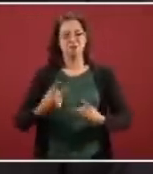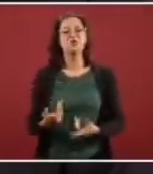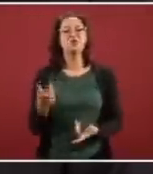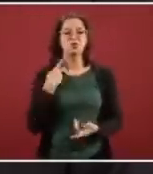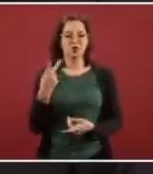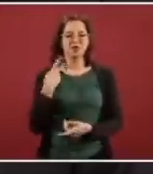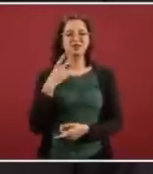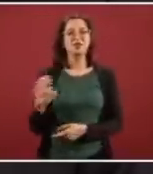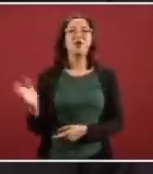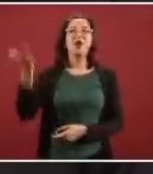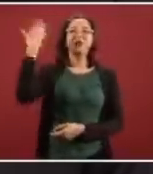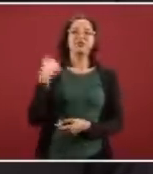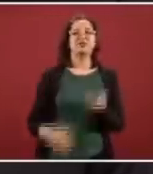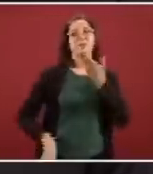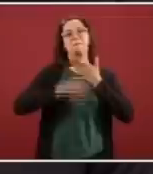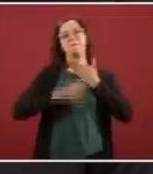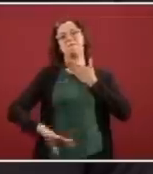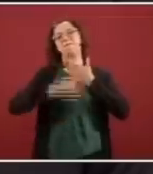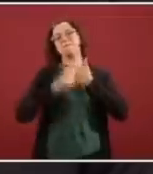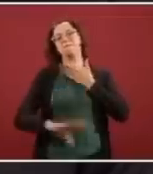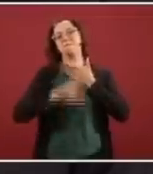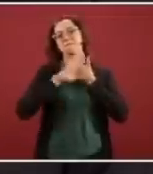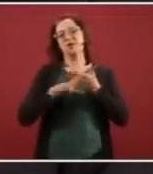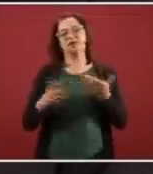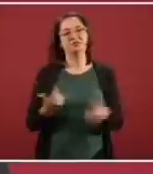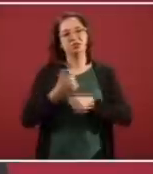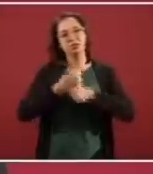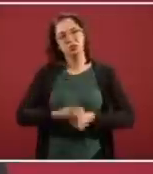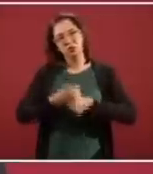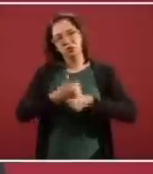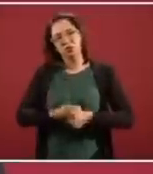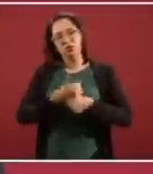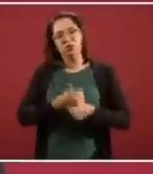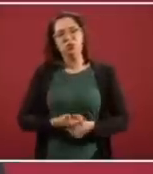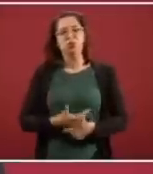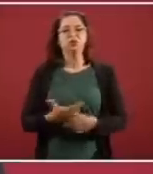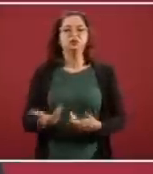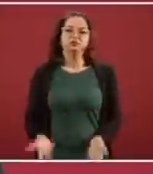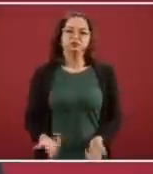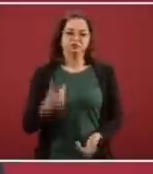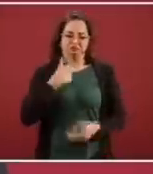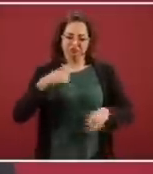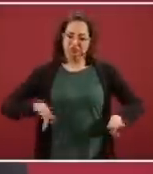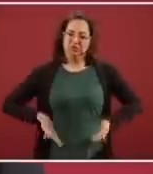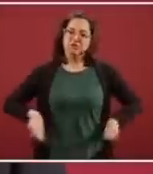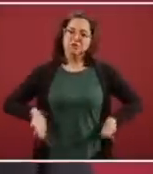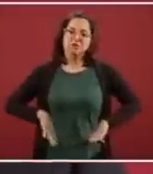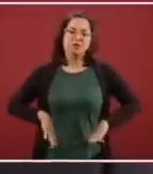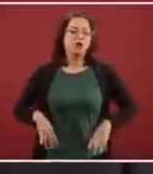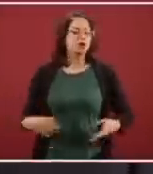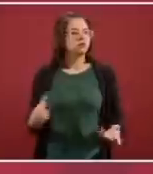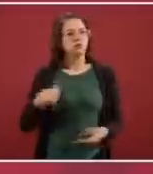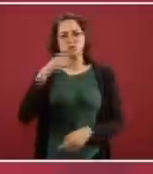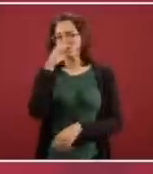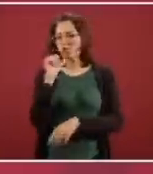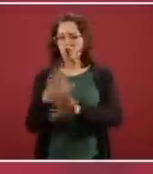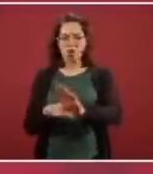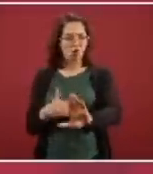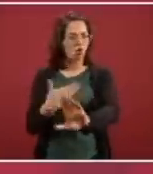persecución política y por principios no